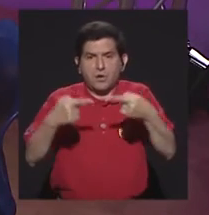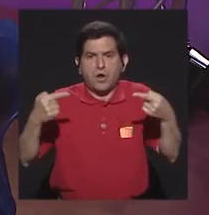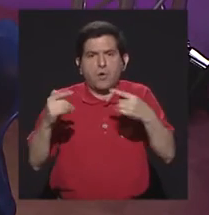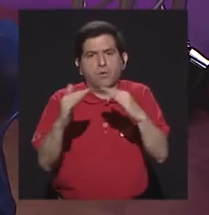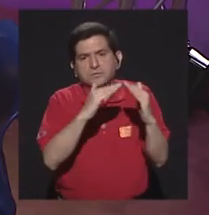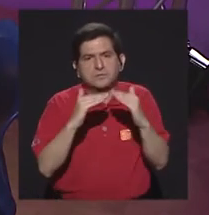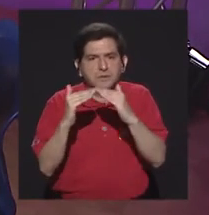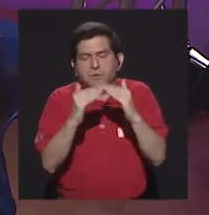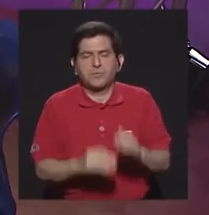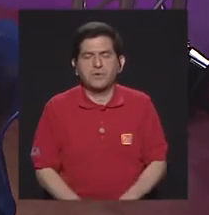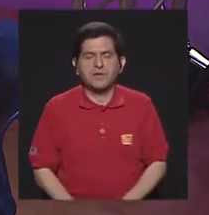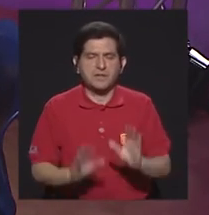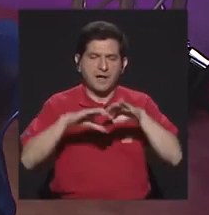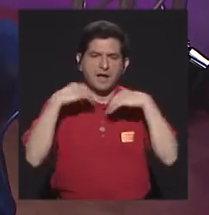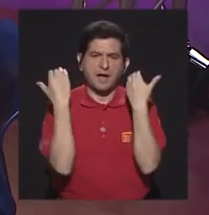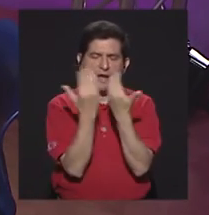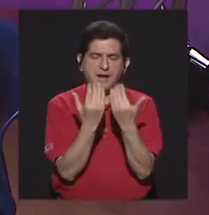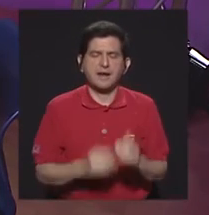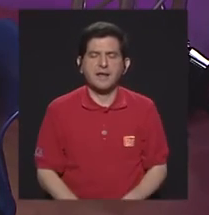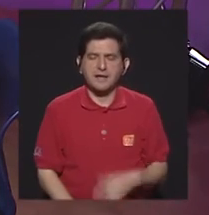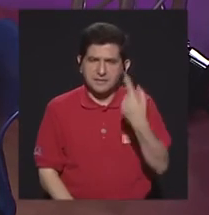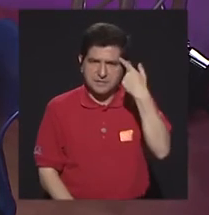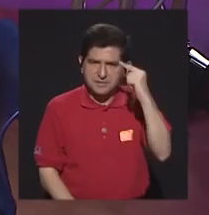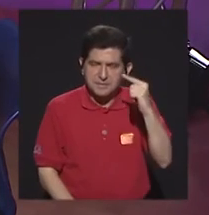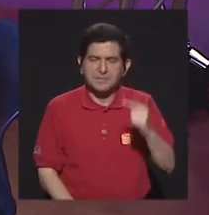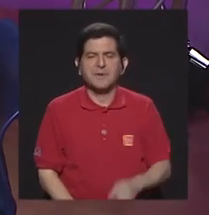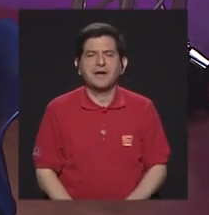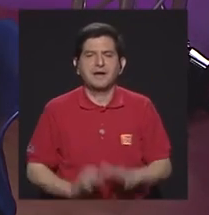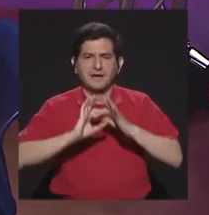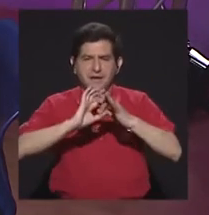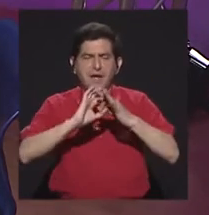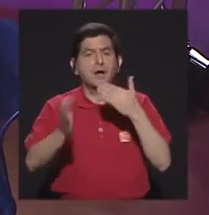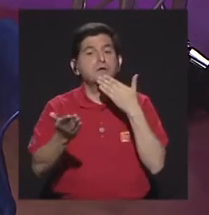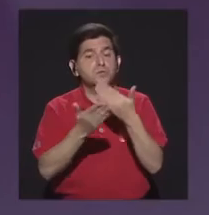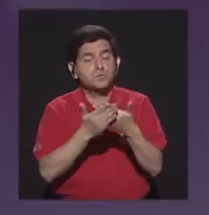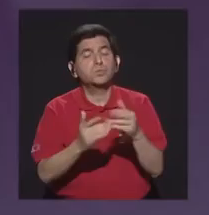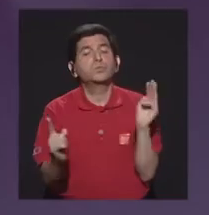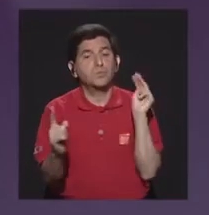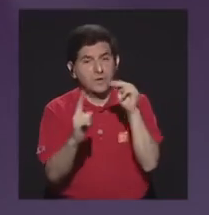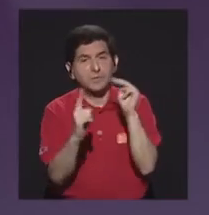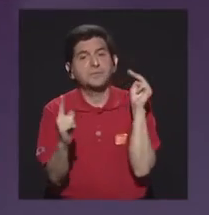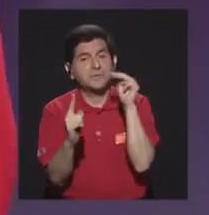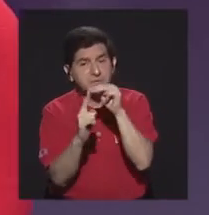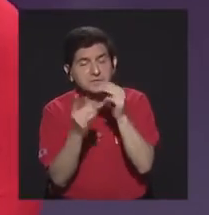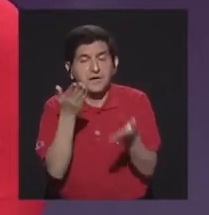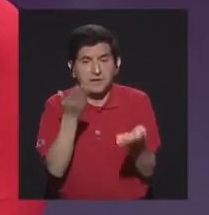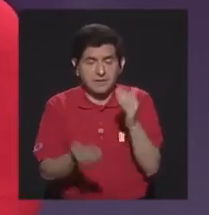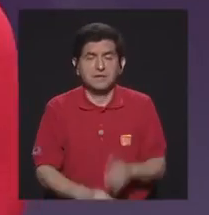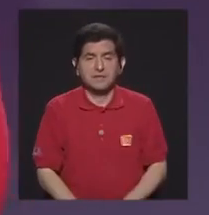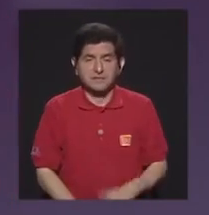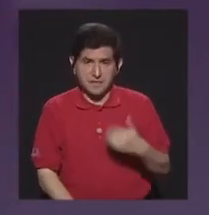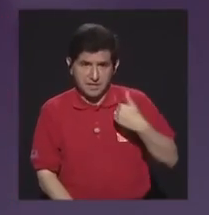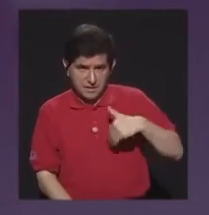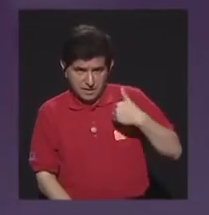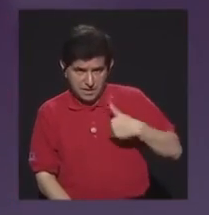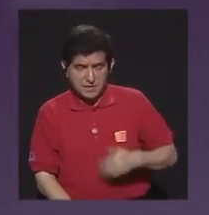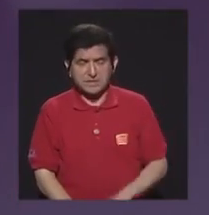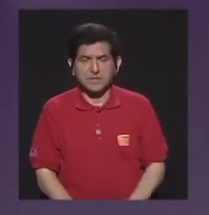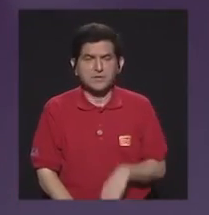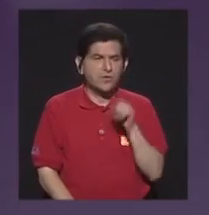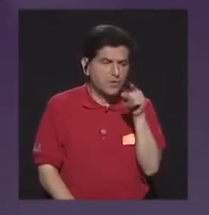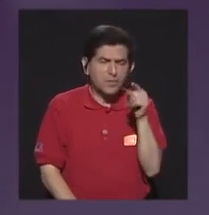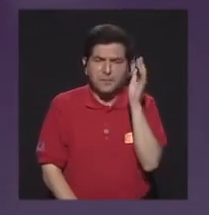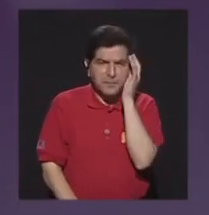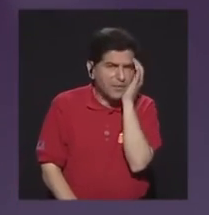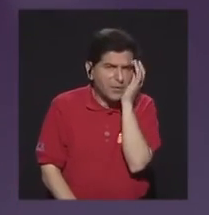comunidad, de las clases de educación para la sexualidad. Yo creo que es bien importante, un buen mensaje para don Edgar, que está